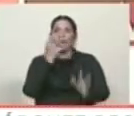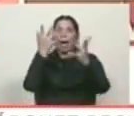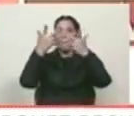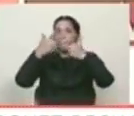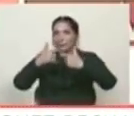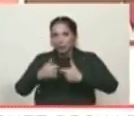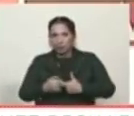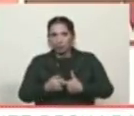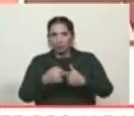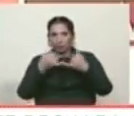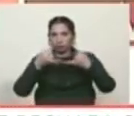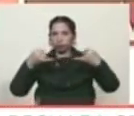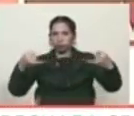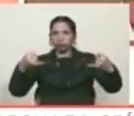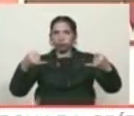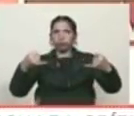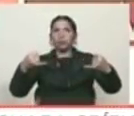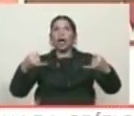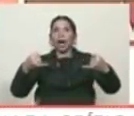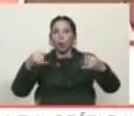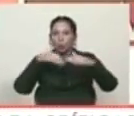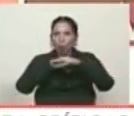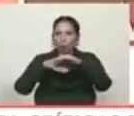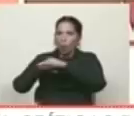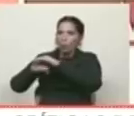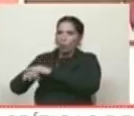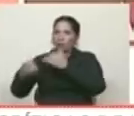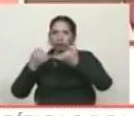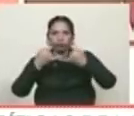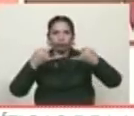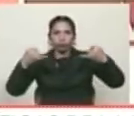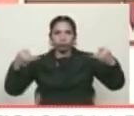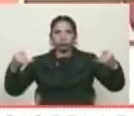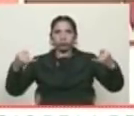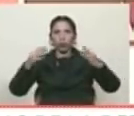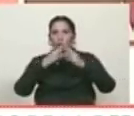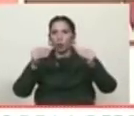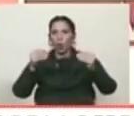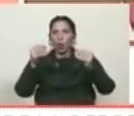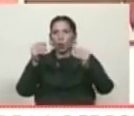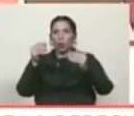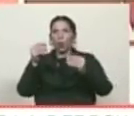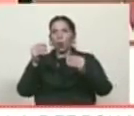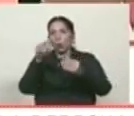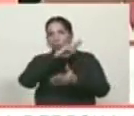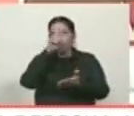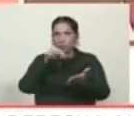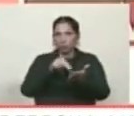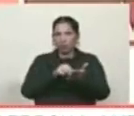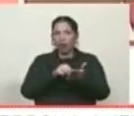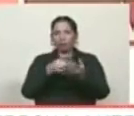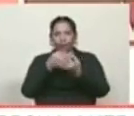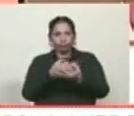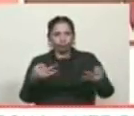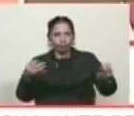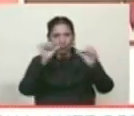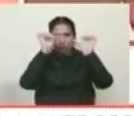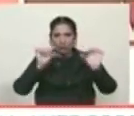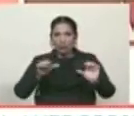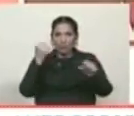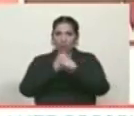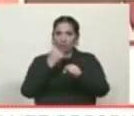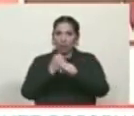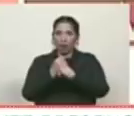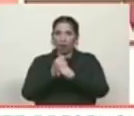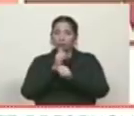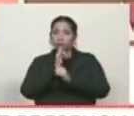carga y racionamiento de carga en todo el territorio nacional. Se están perfeccionando los sistemas de trabajo. Queremos mantener informado de